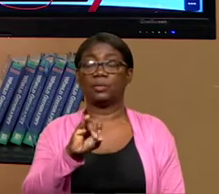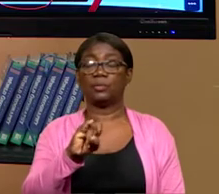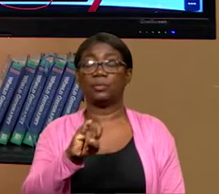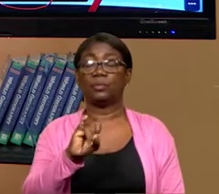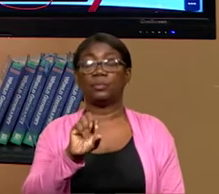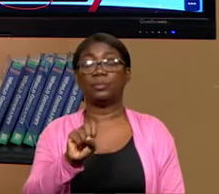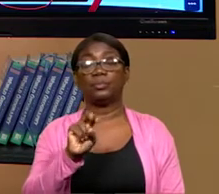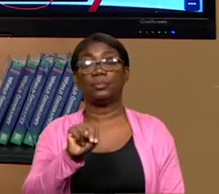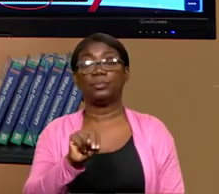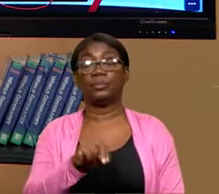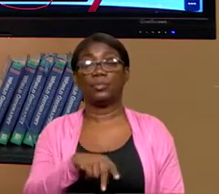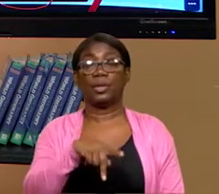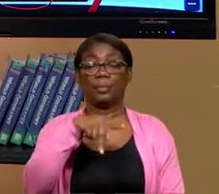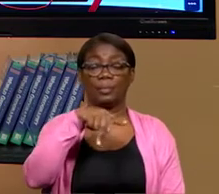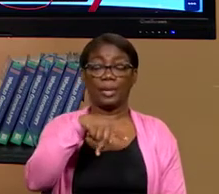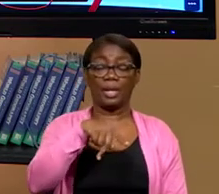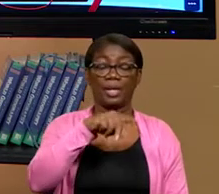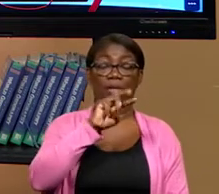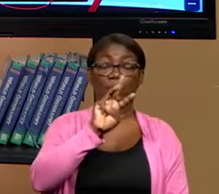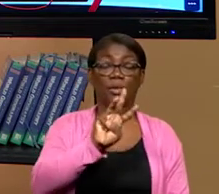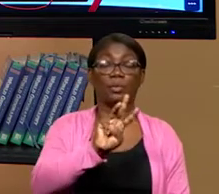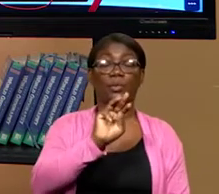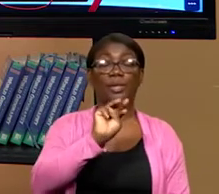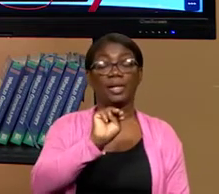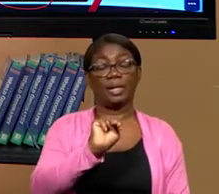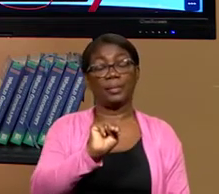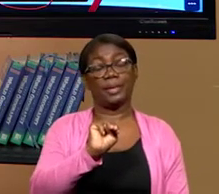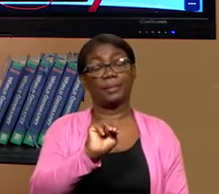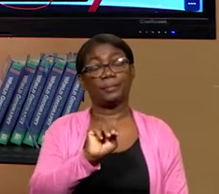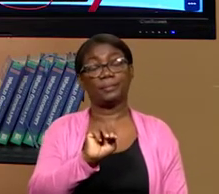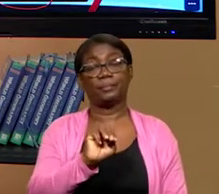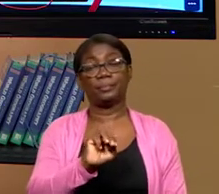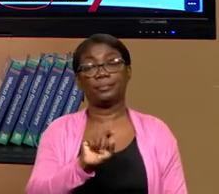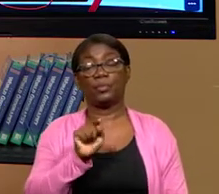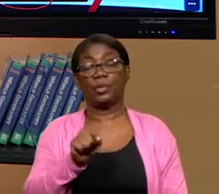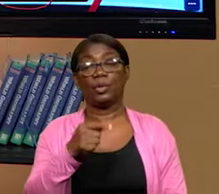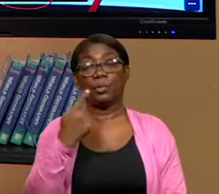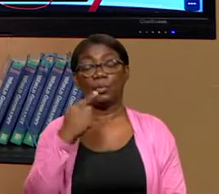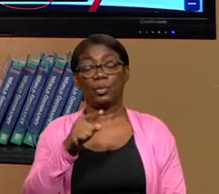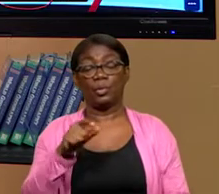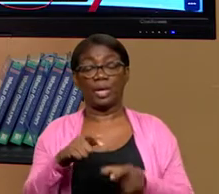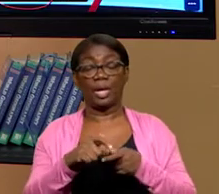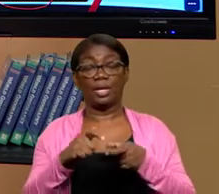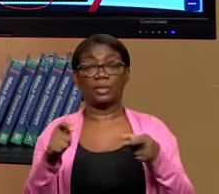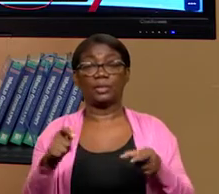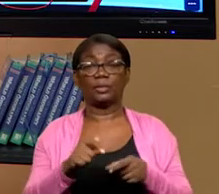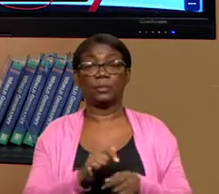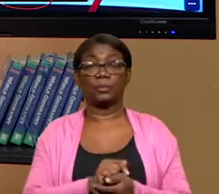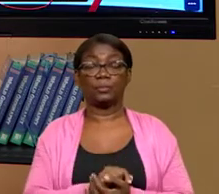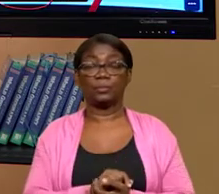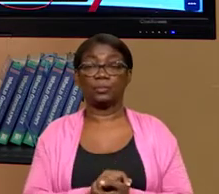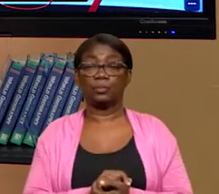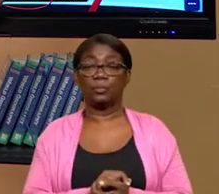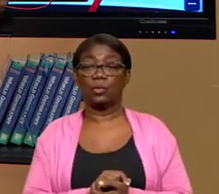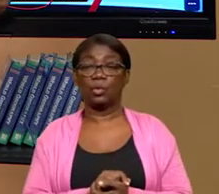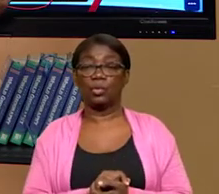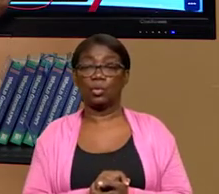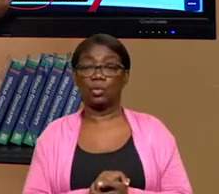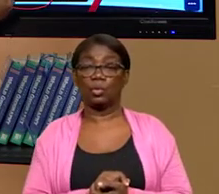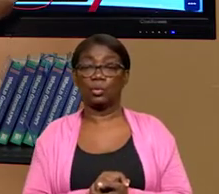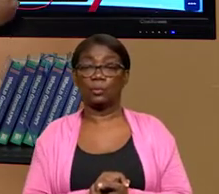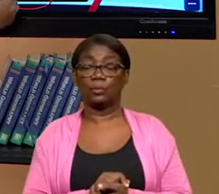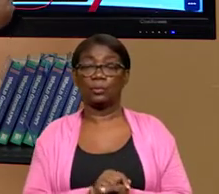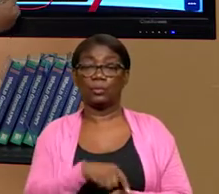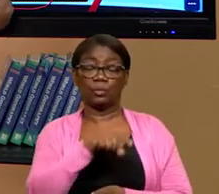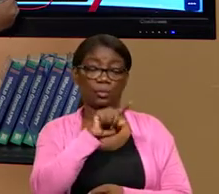de PWM, modulación por ancho de pulso. ¿Ok? Entonces aquí tenemos el número 1. Vamos a poner